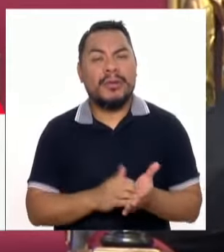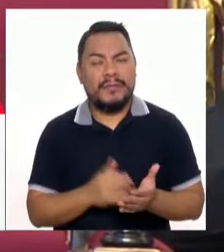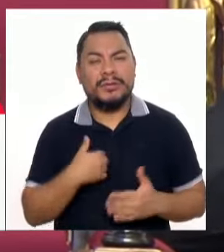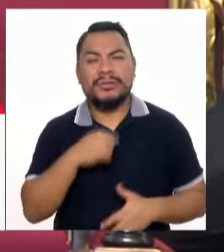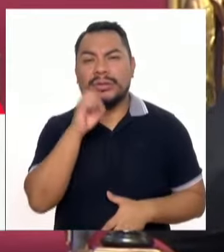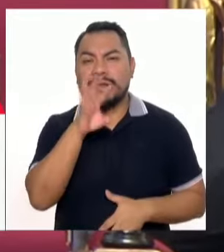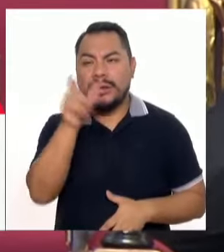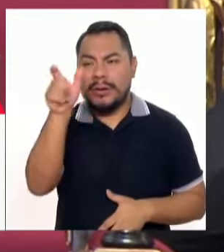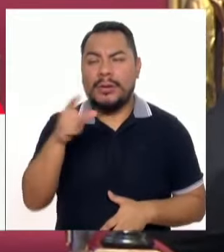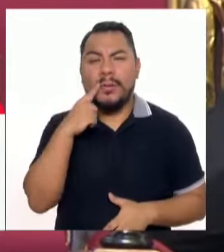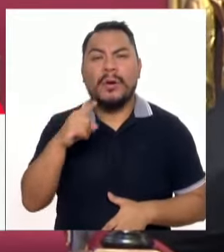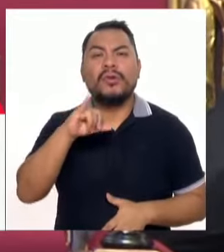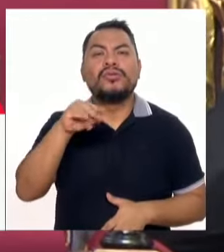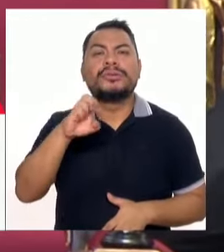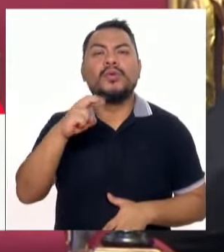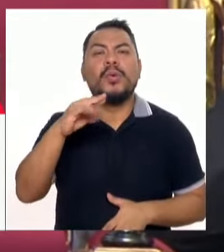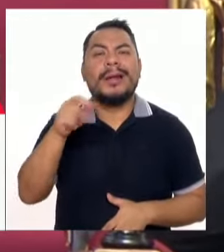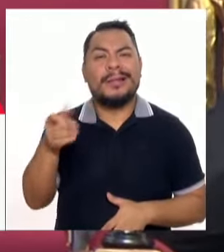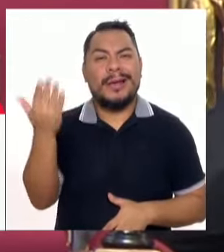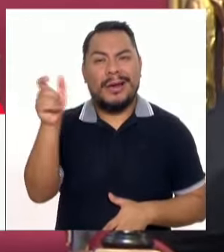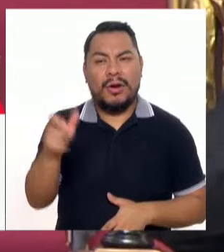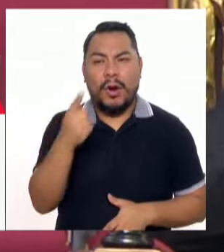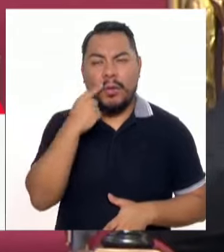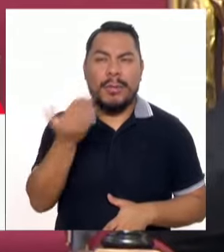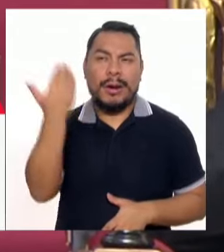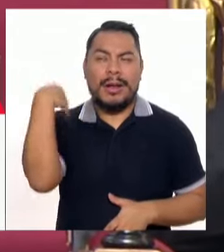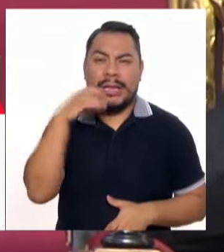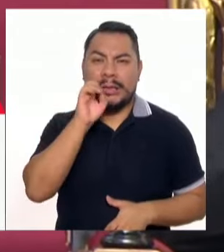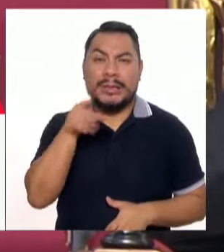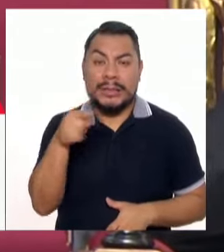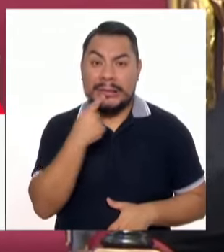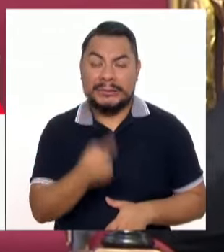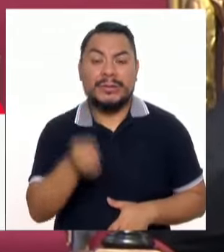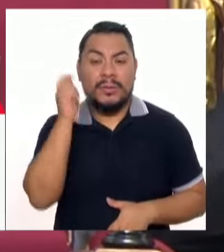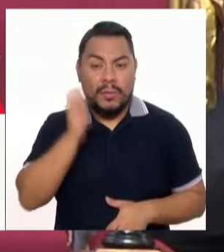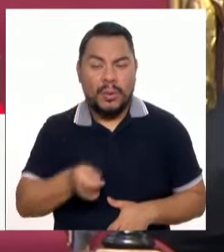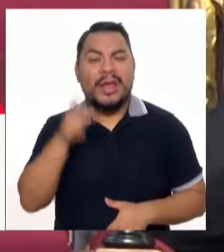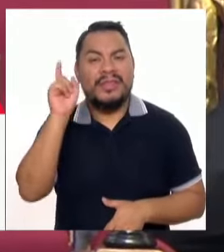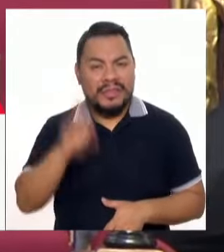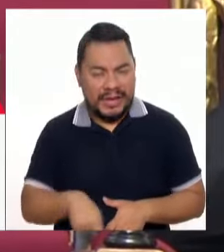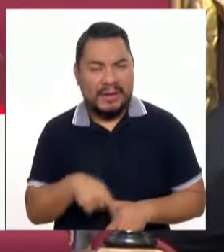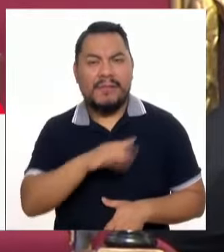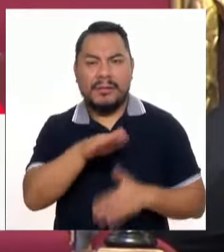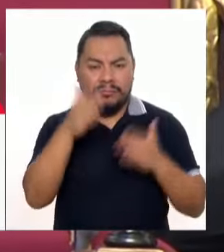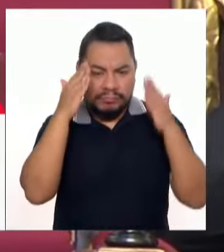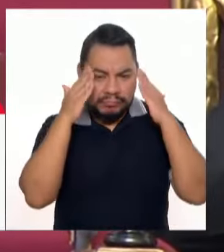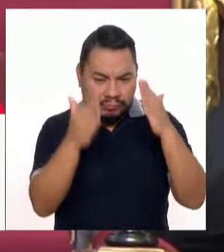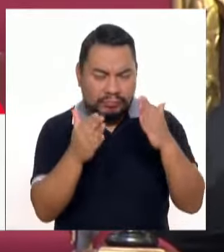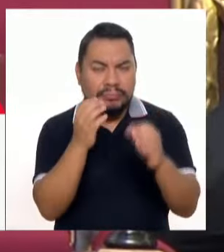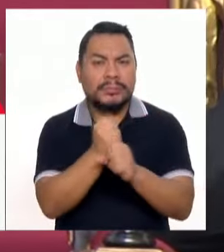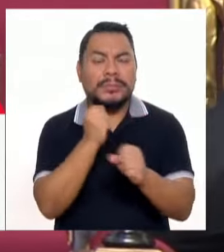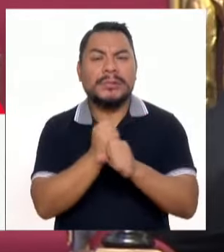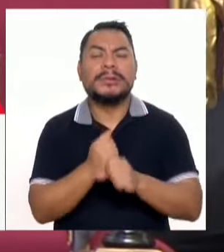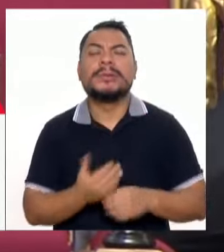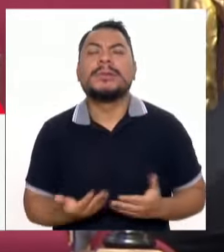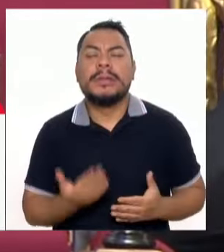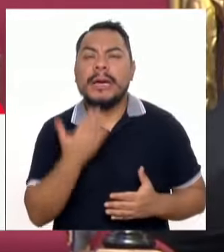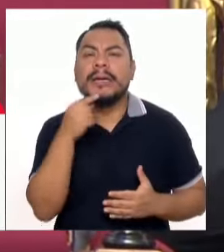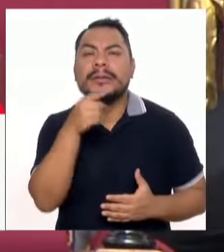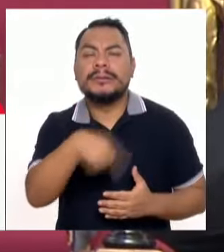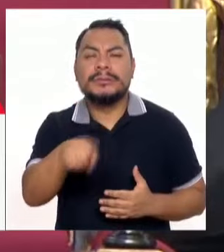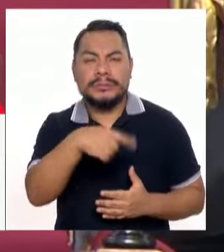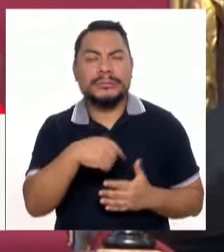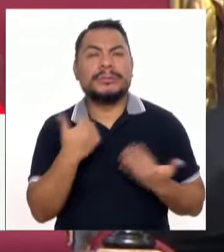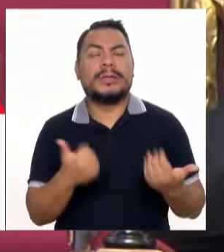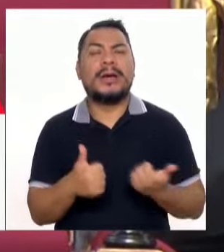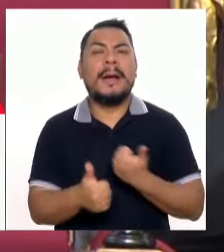Vicente Ugarte de Pino, quien dijo que los jueces deben orientar sus funciones por los derroteros que la vida